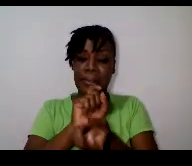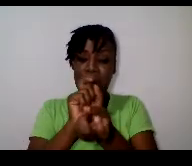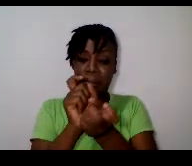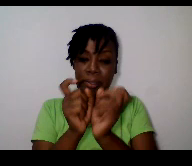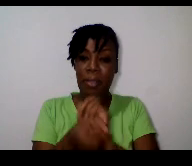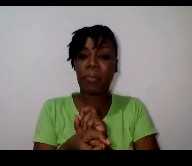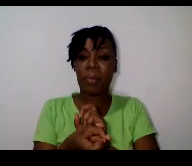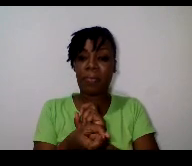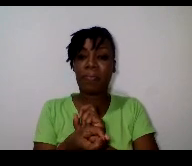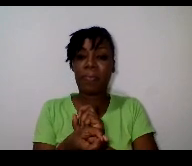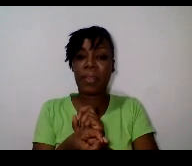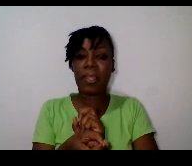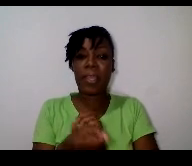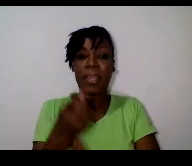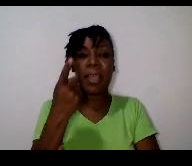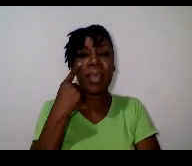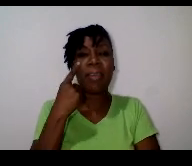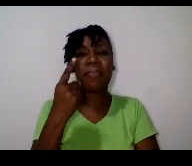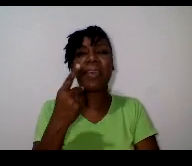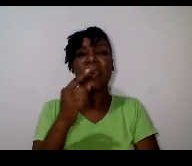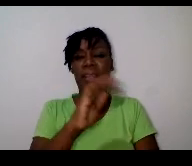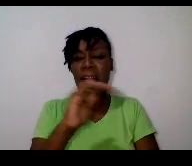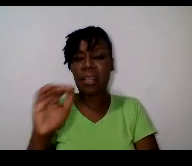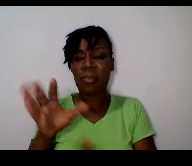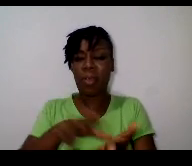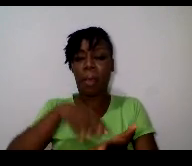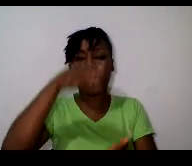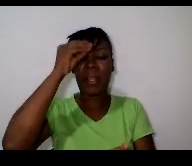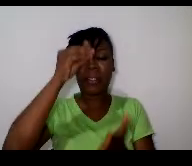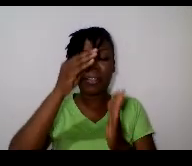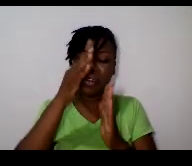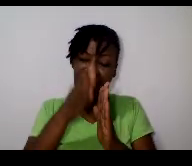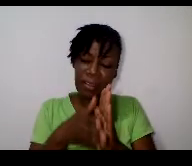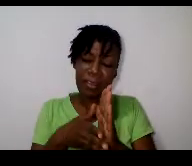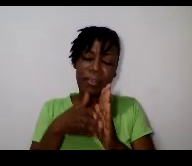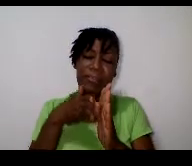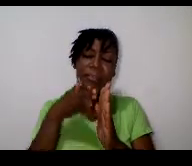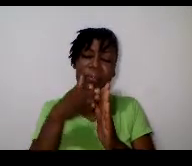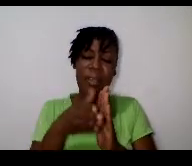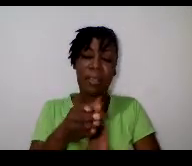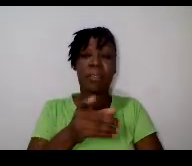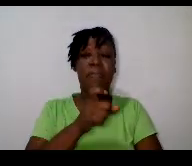que el niño aprenda menos, aprenda más lento, le cueste más aprender.